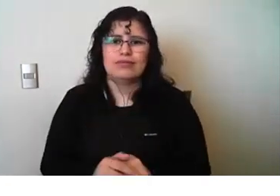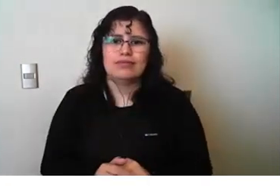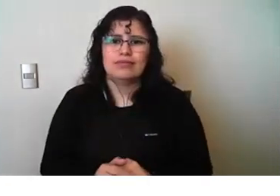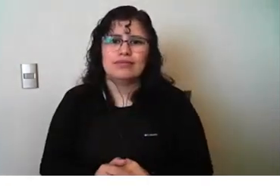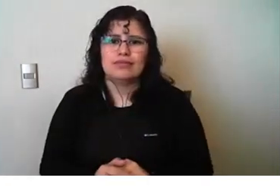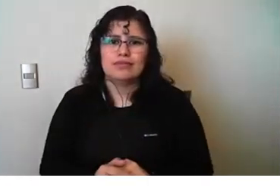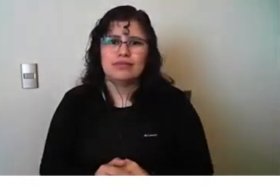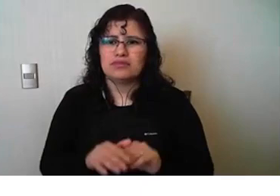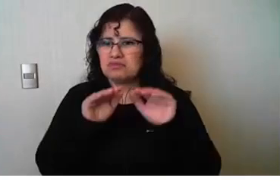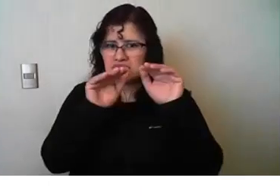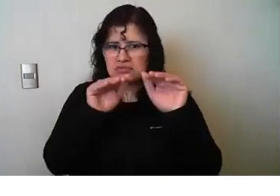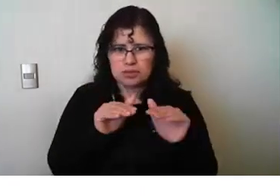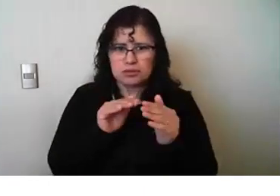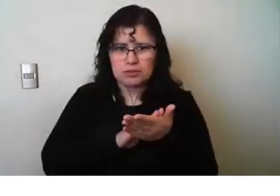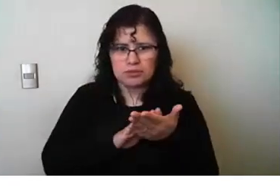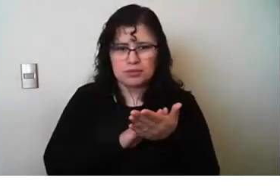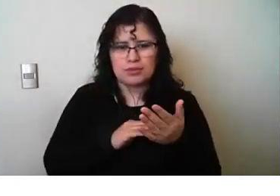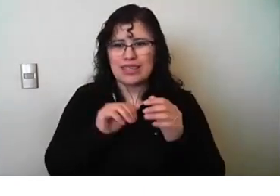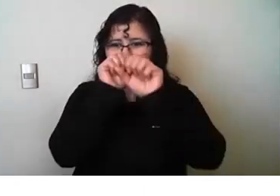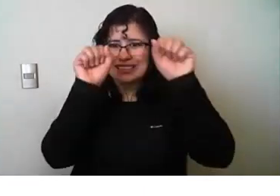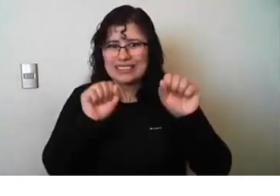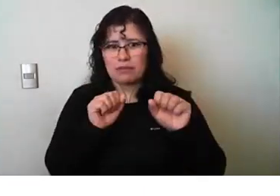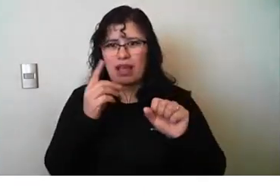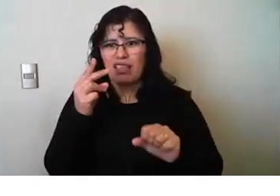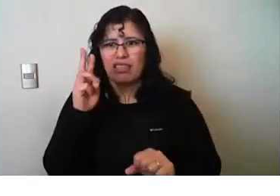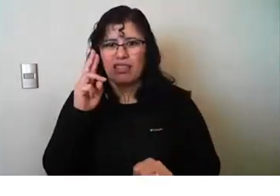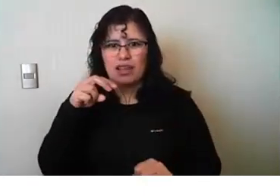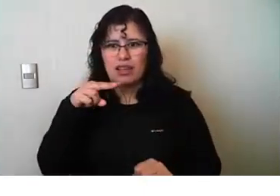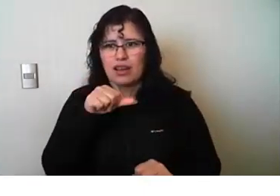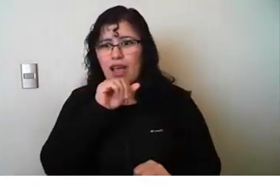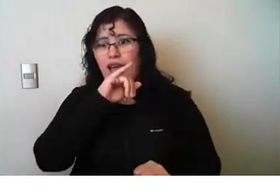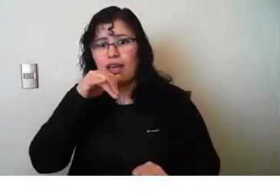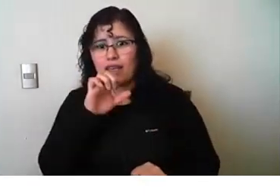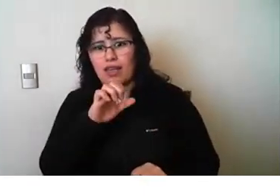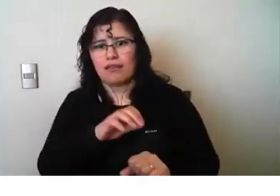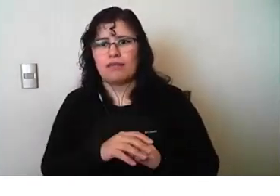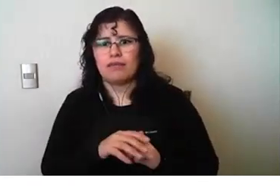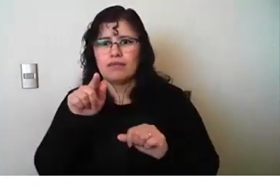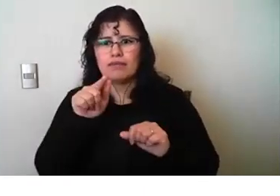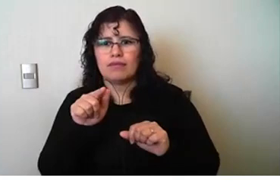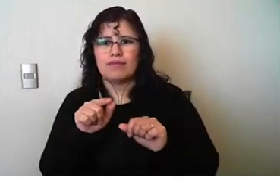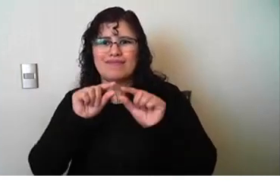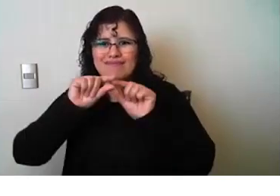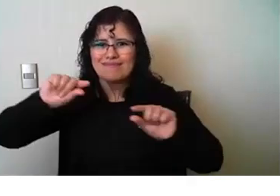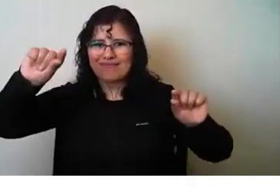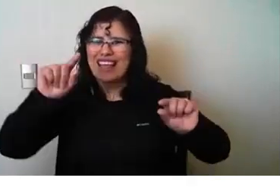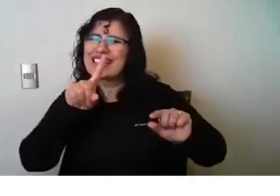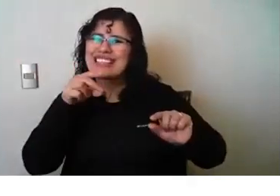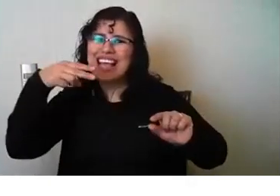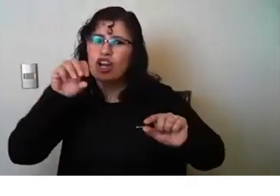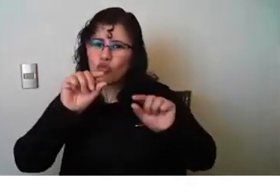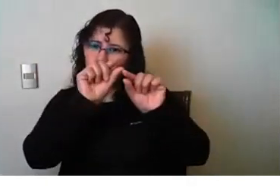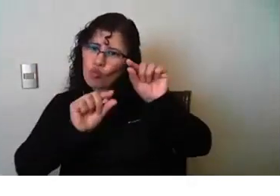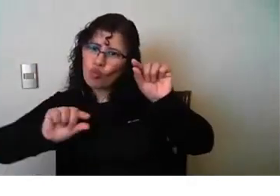Lo mismo, sistema de drenaje hacia estos elementos que son senos, que están acá. Y los